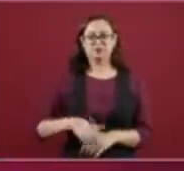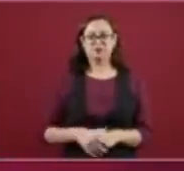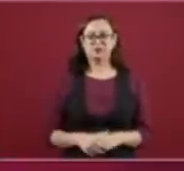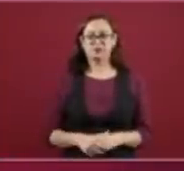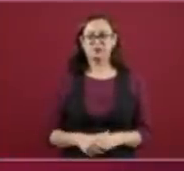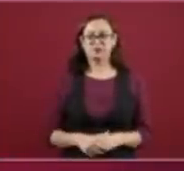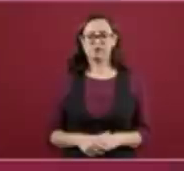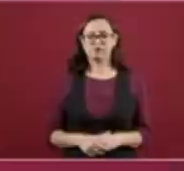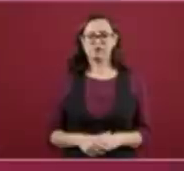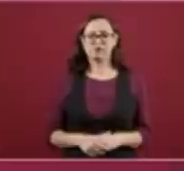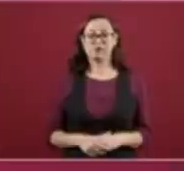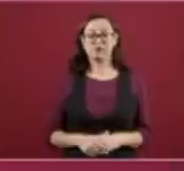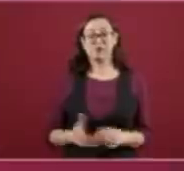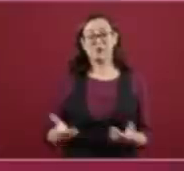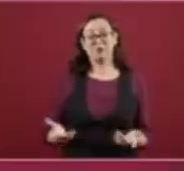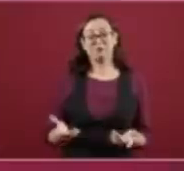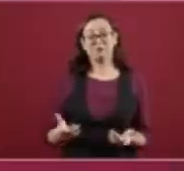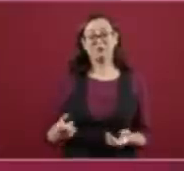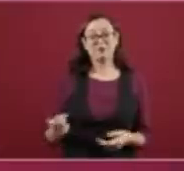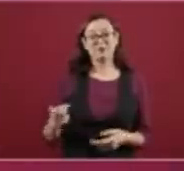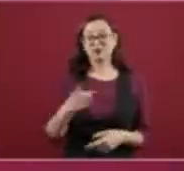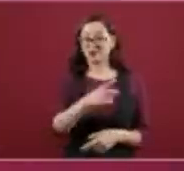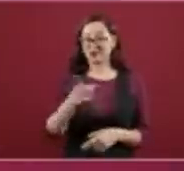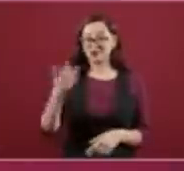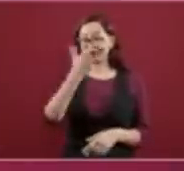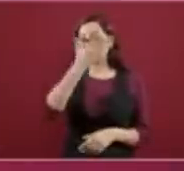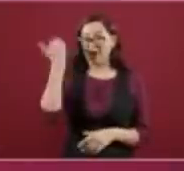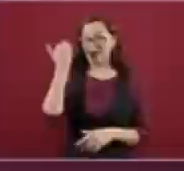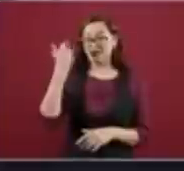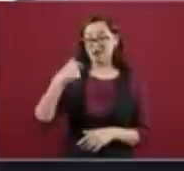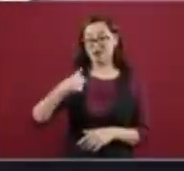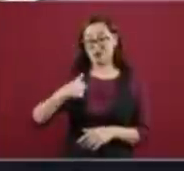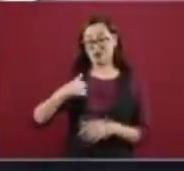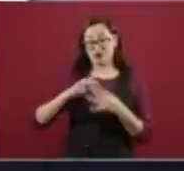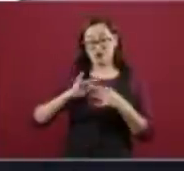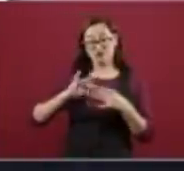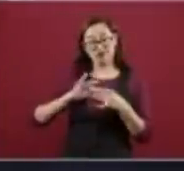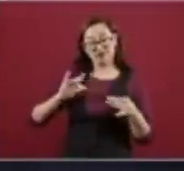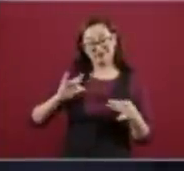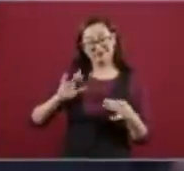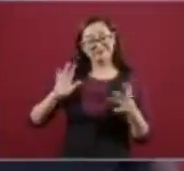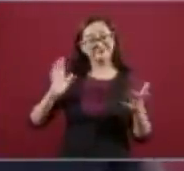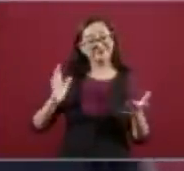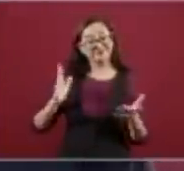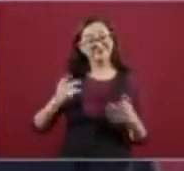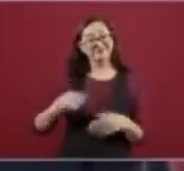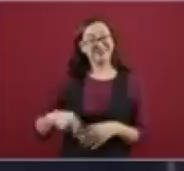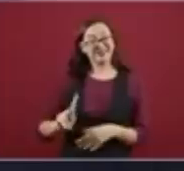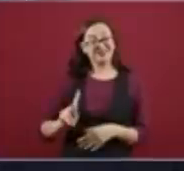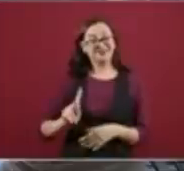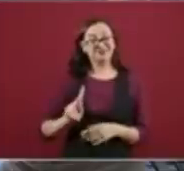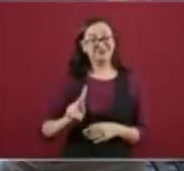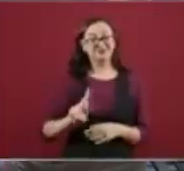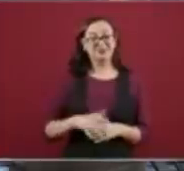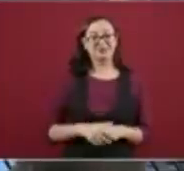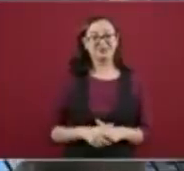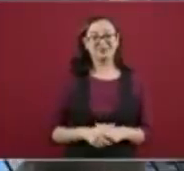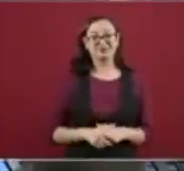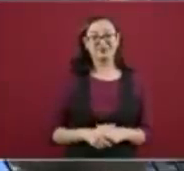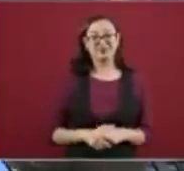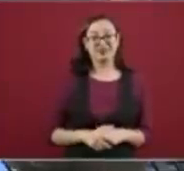no están para saberlo, ni yo para contarlo, pero vivimos muy